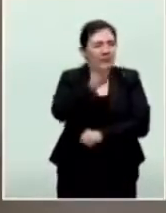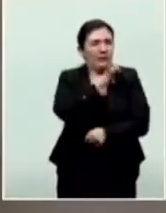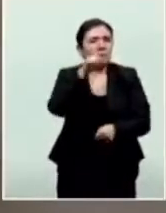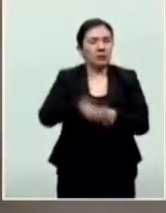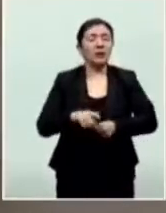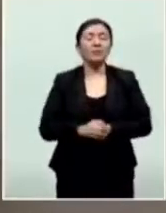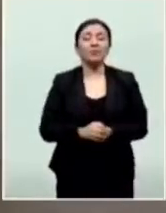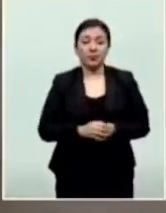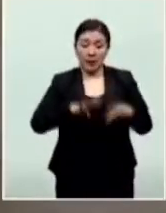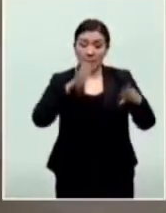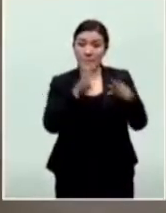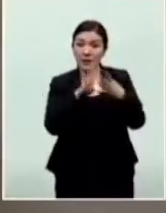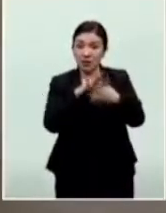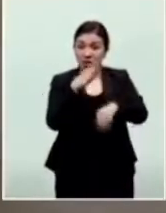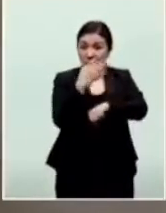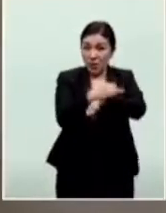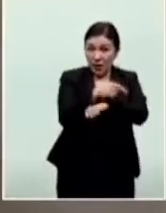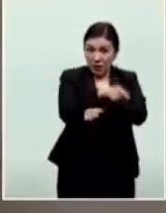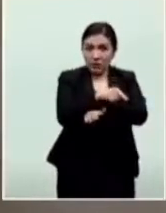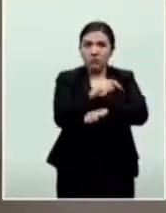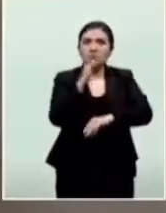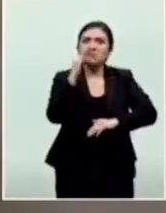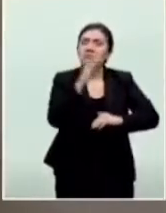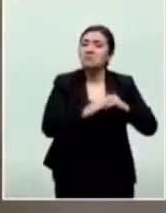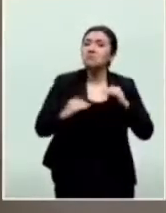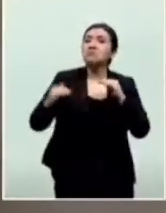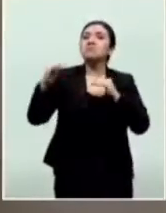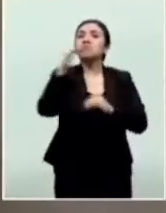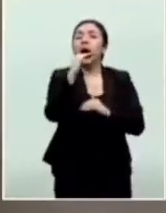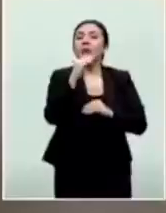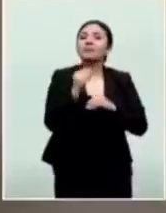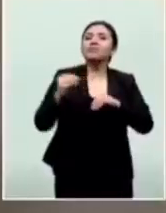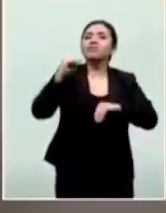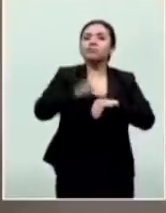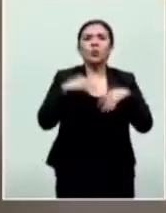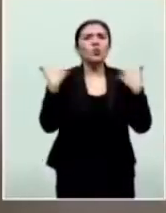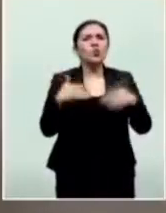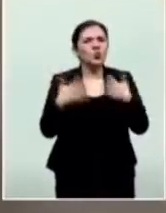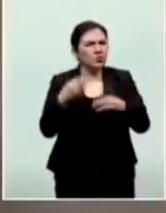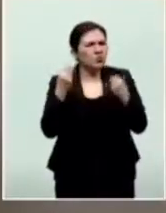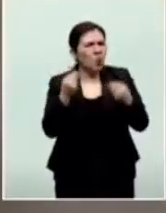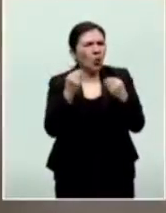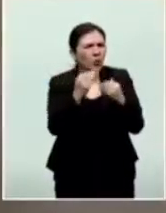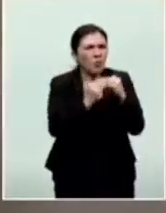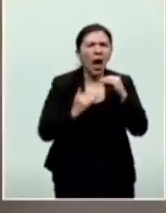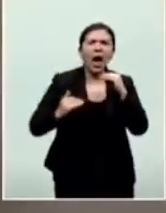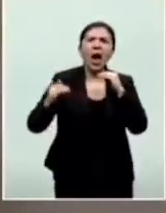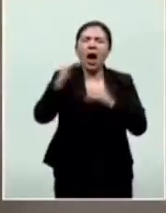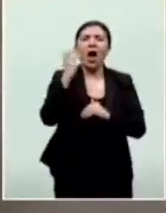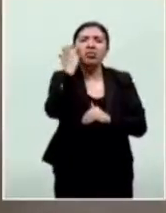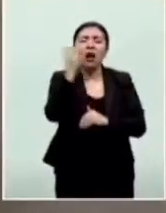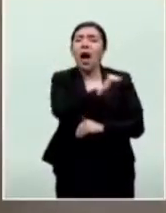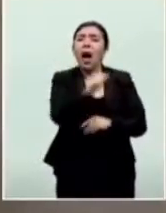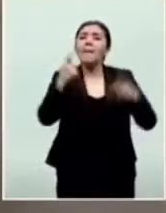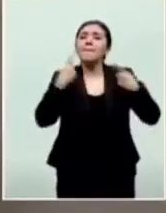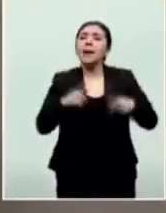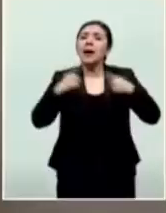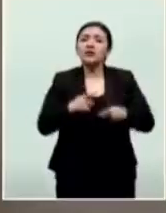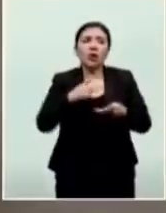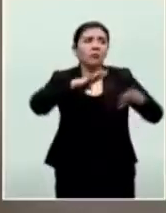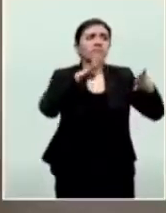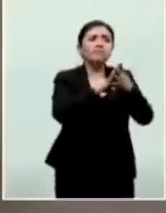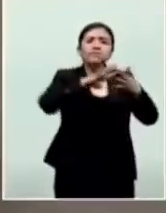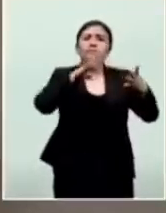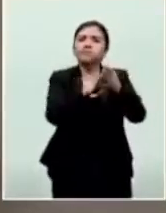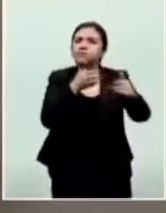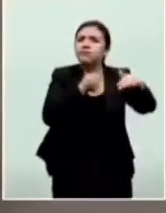La prisión preventiva oficiosa ha aumentado de manera muy importante las personas que están en las